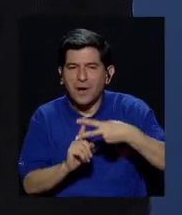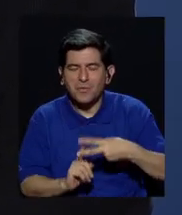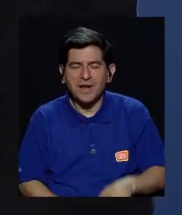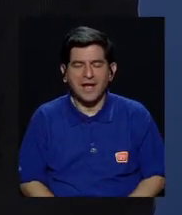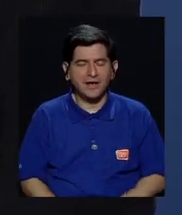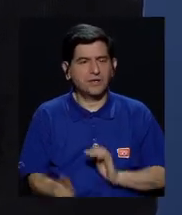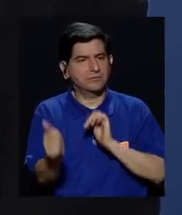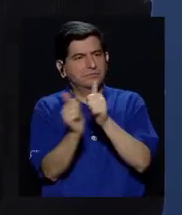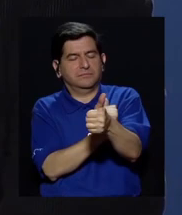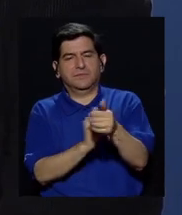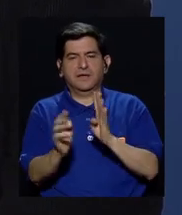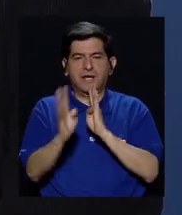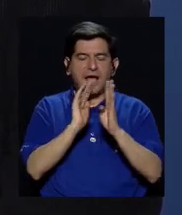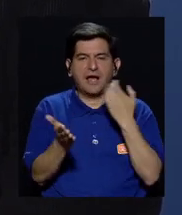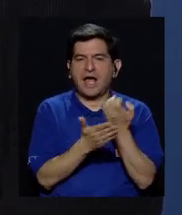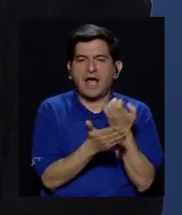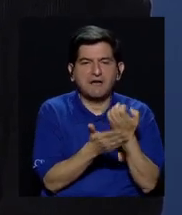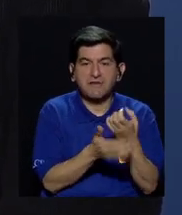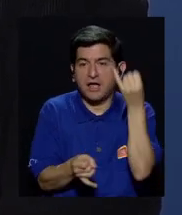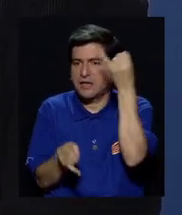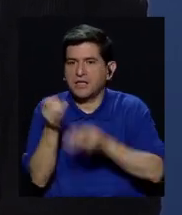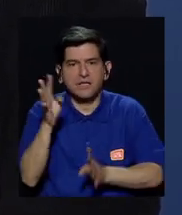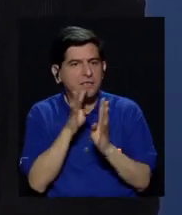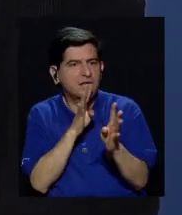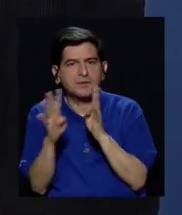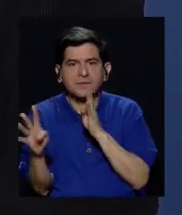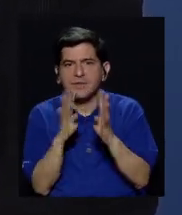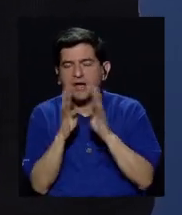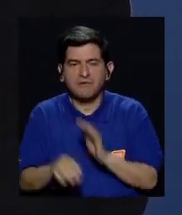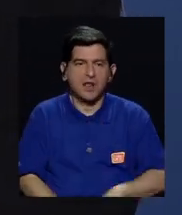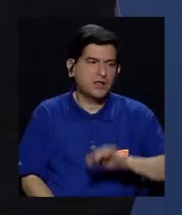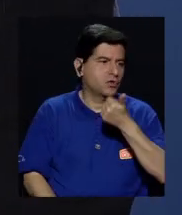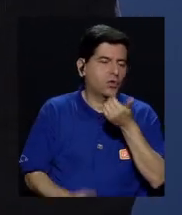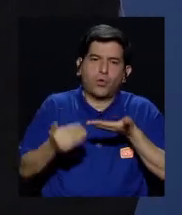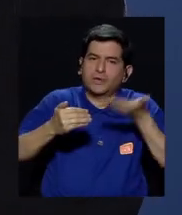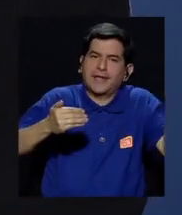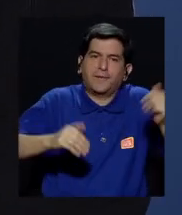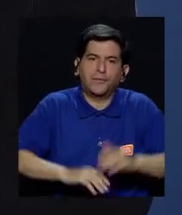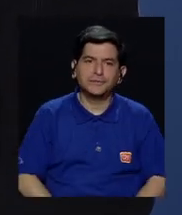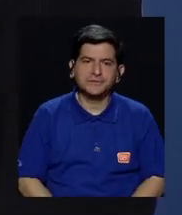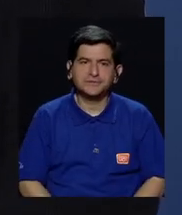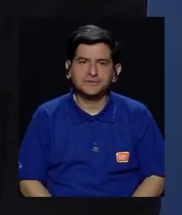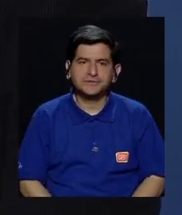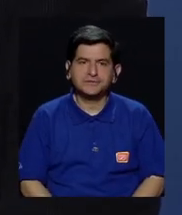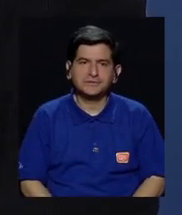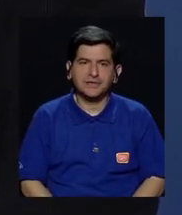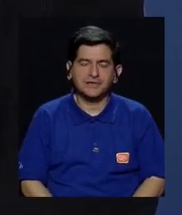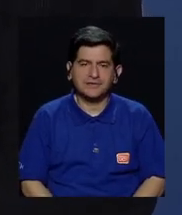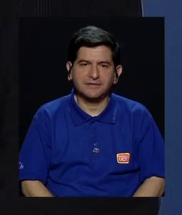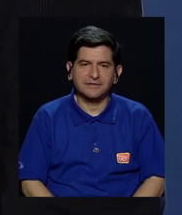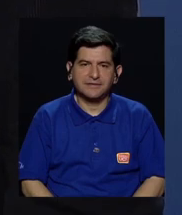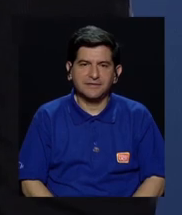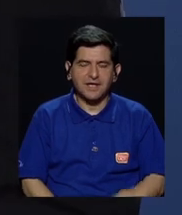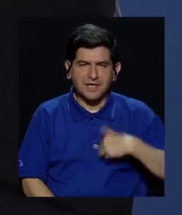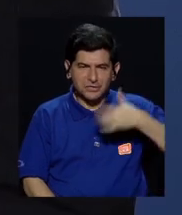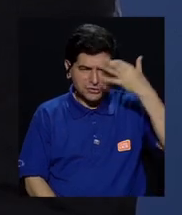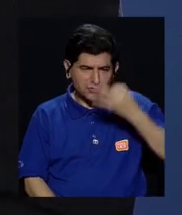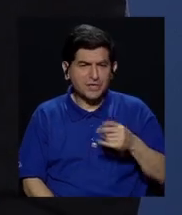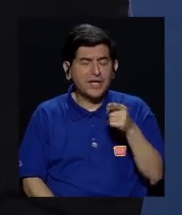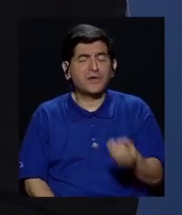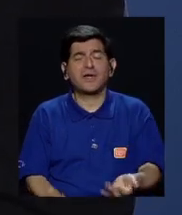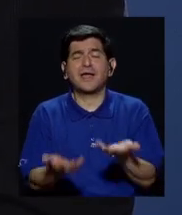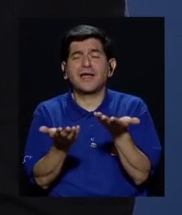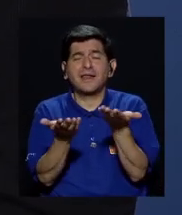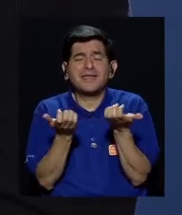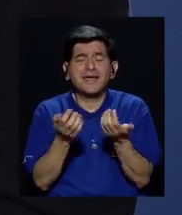a veces va a hablar de economía y termina hablando otra cosa yo creo que quiere